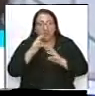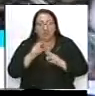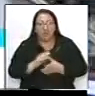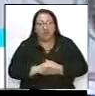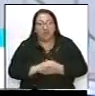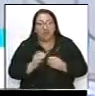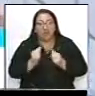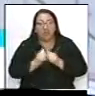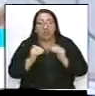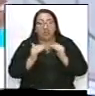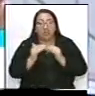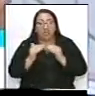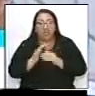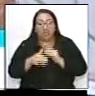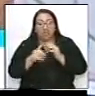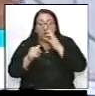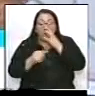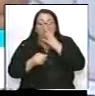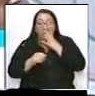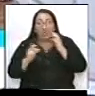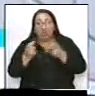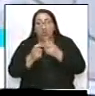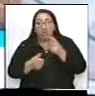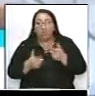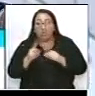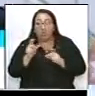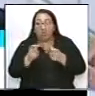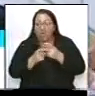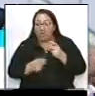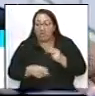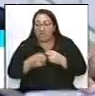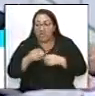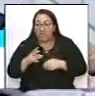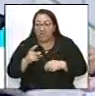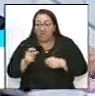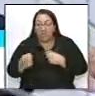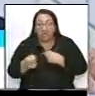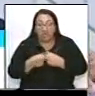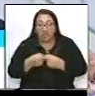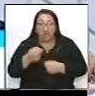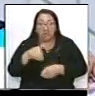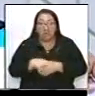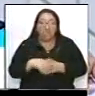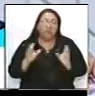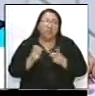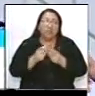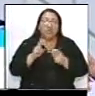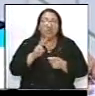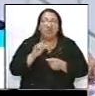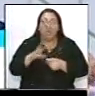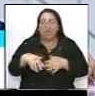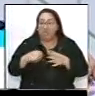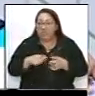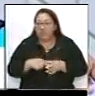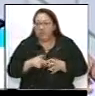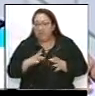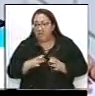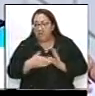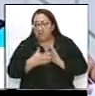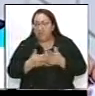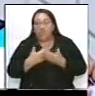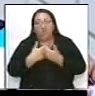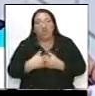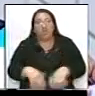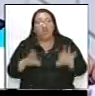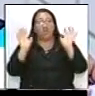la igualdad de todos los parlamentarios. Cada vez que un parlamentario entonces esté a punto de ser votado acá, seguramente el congresista Vieira lo puede hacer, ¿no? Porque como presenta cualquier